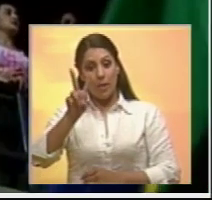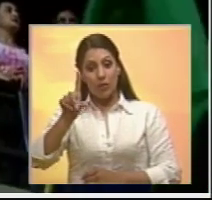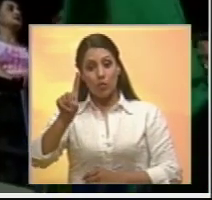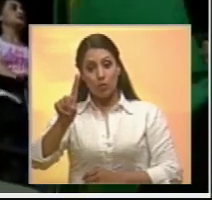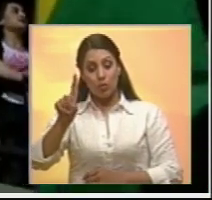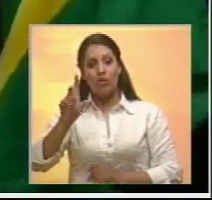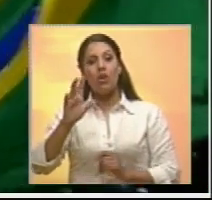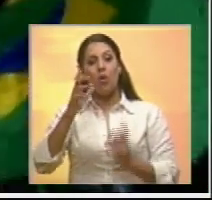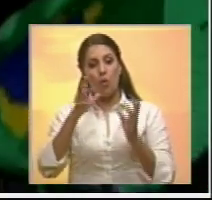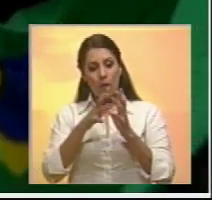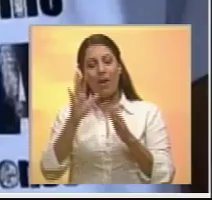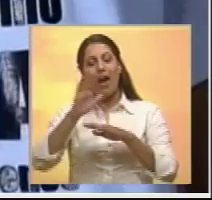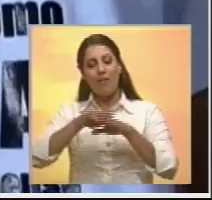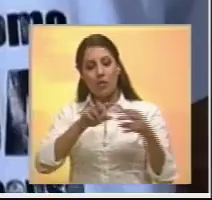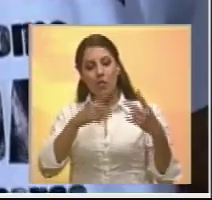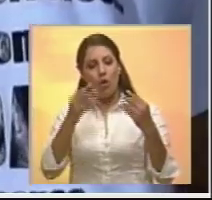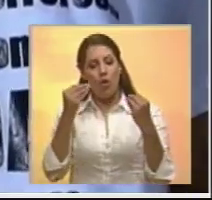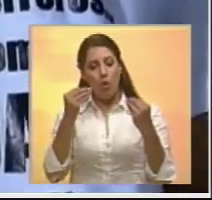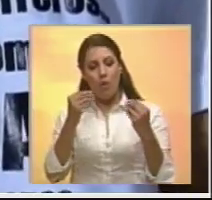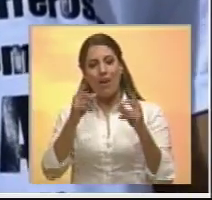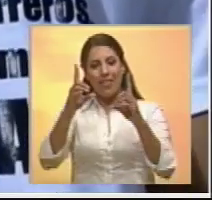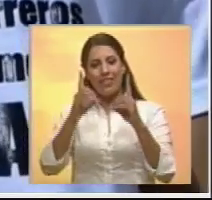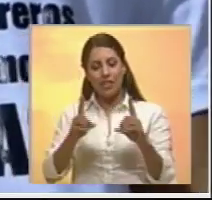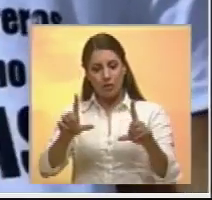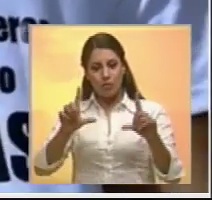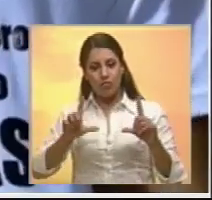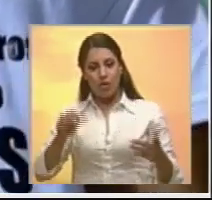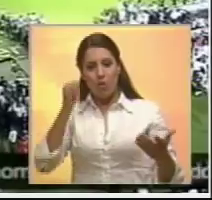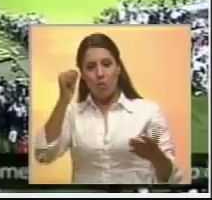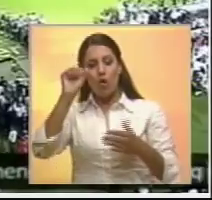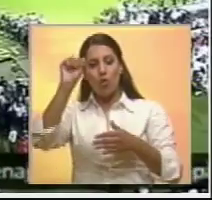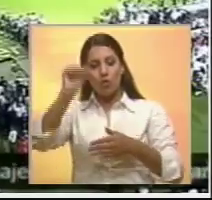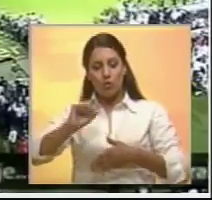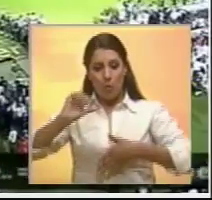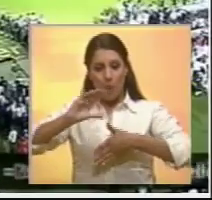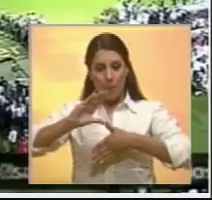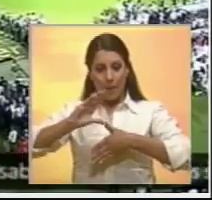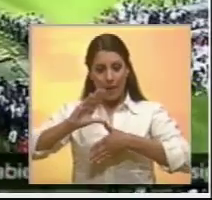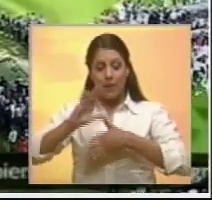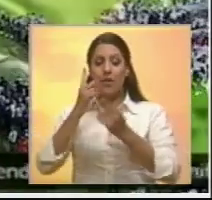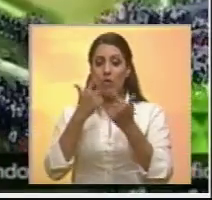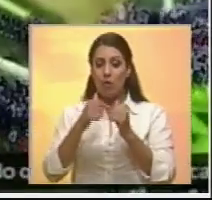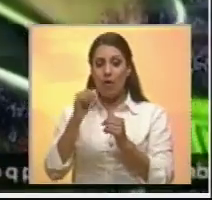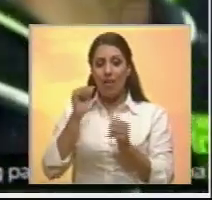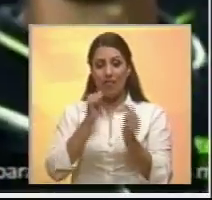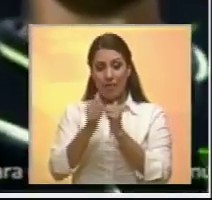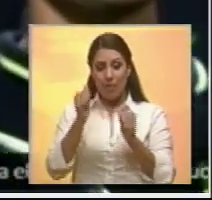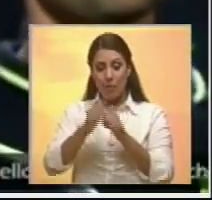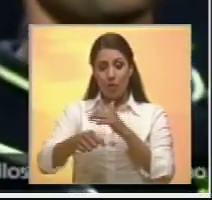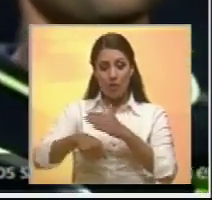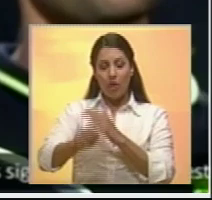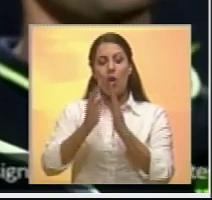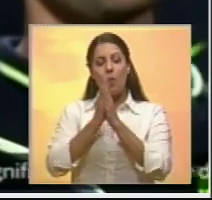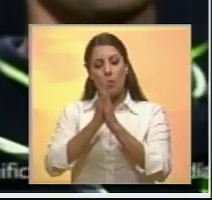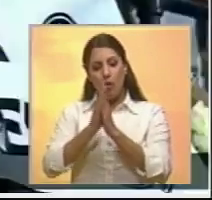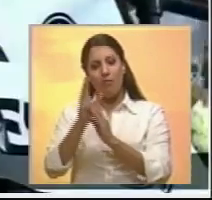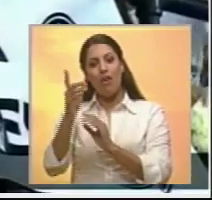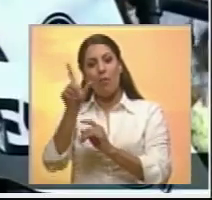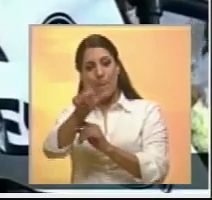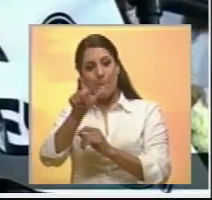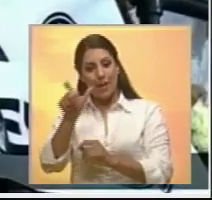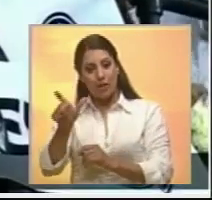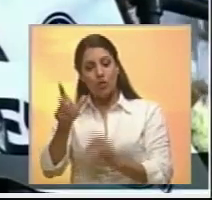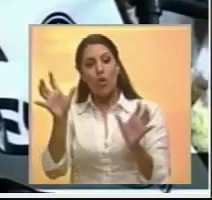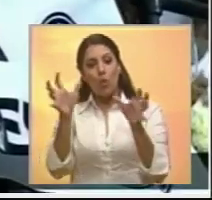21, Conmebol va a anunciar cómo será decidido el título de la Copa Sudamericana. El Atlético Nacional de Medellín ya pidió a la entidad